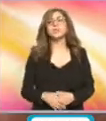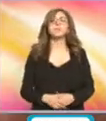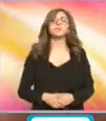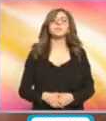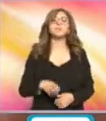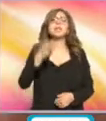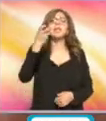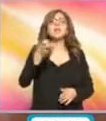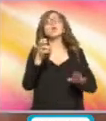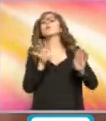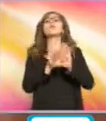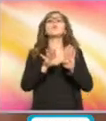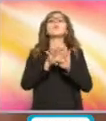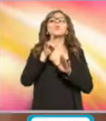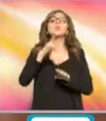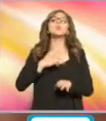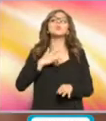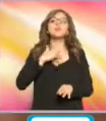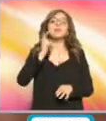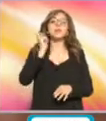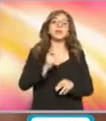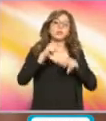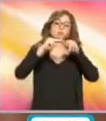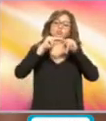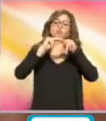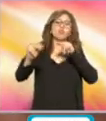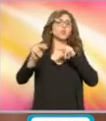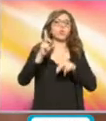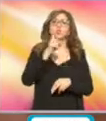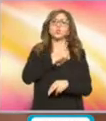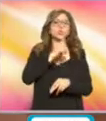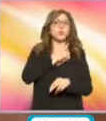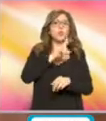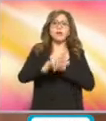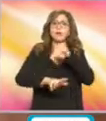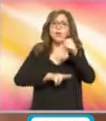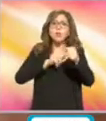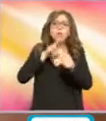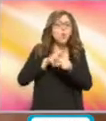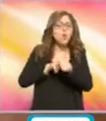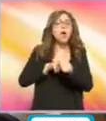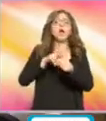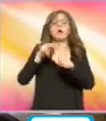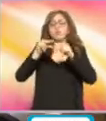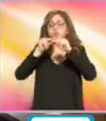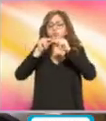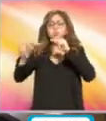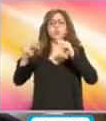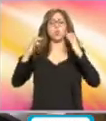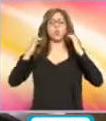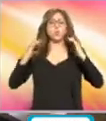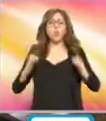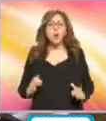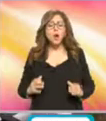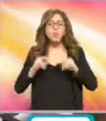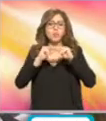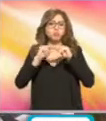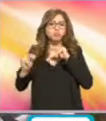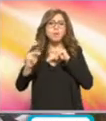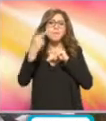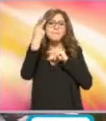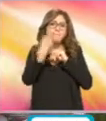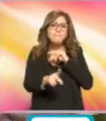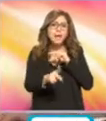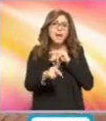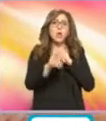cuestión emocional. La pudiera ser eyaculación así. es un acto mecánico del Ajá. cuerpo, Ok. ¿sí? Ok. Es una respuesta natural del cuerpo, pero no necesariamente